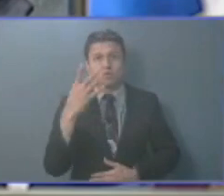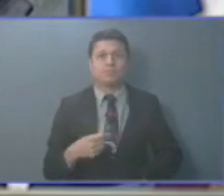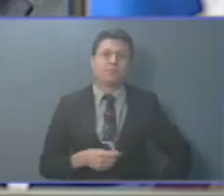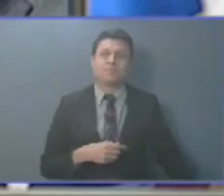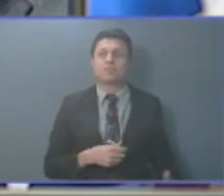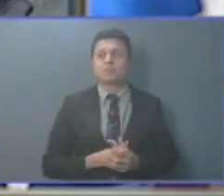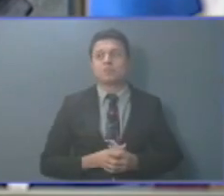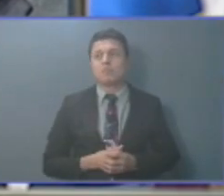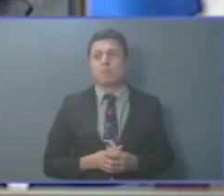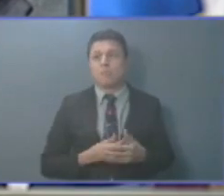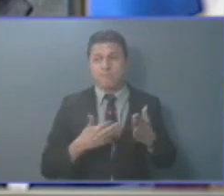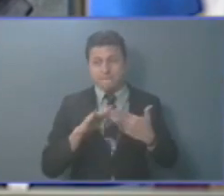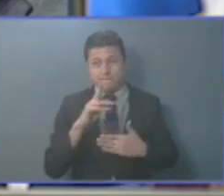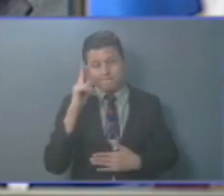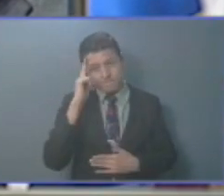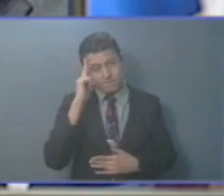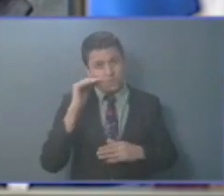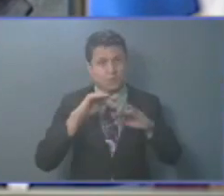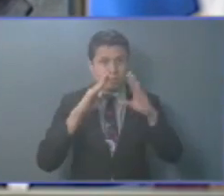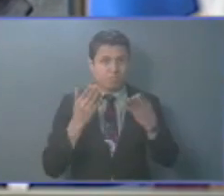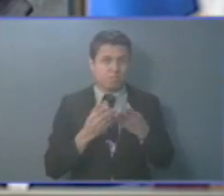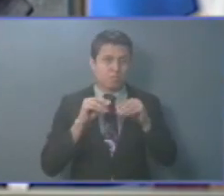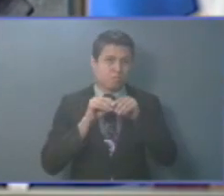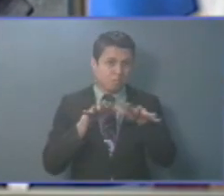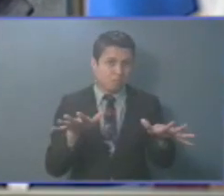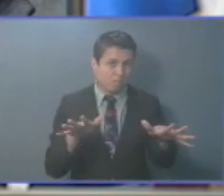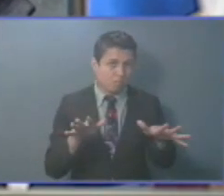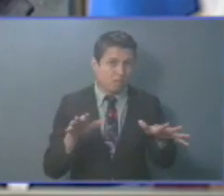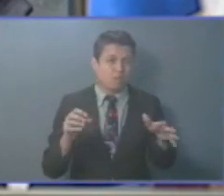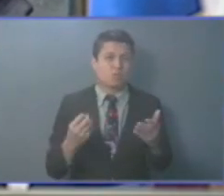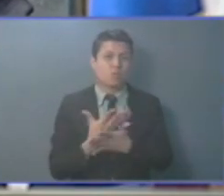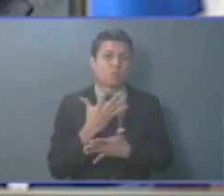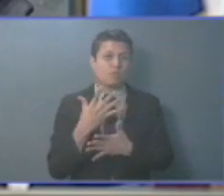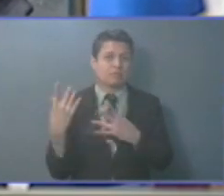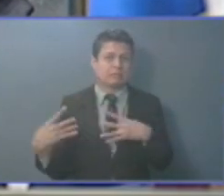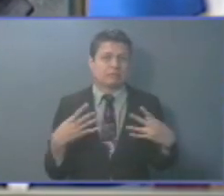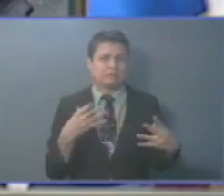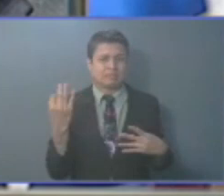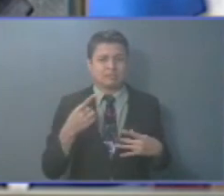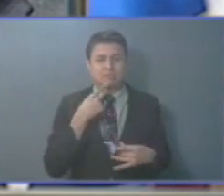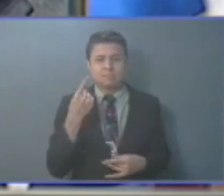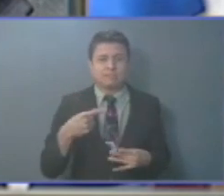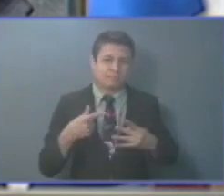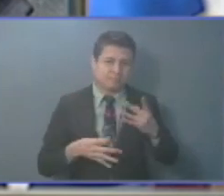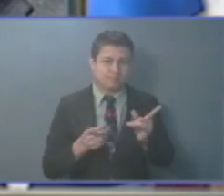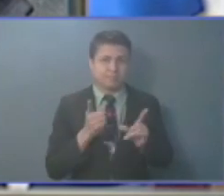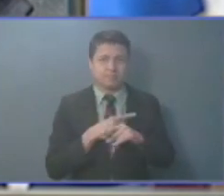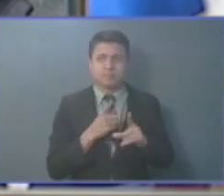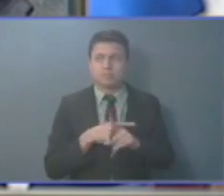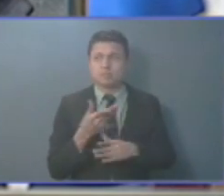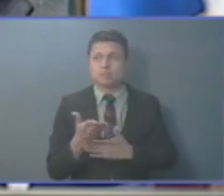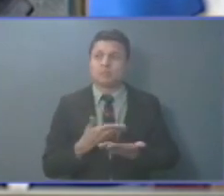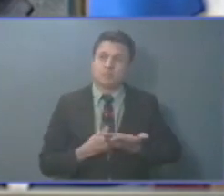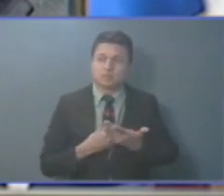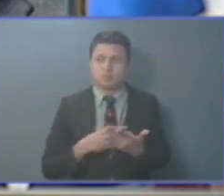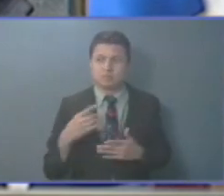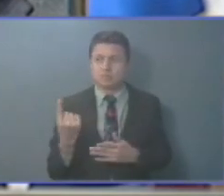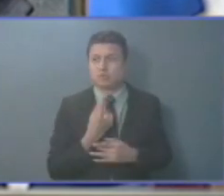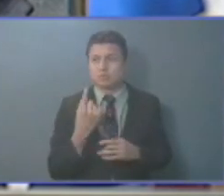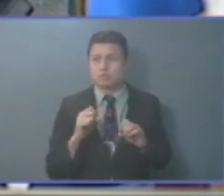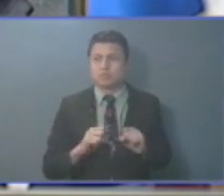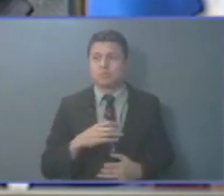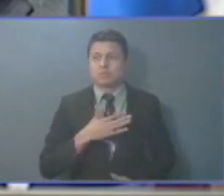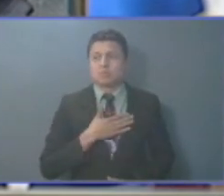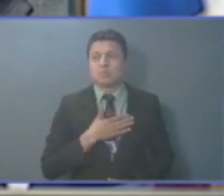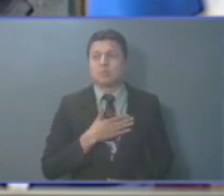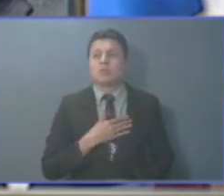y más una causada por un virus nuevo es dinámica y requiere de acciones inmediatas y cambiantes que solo puede